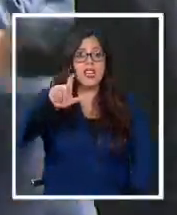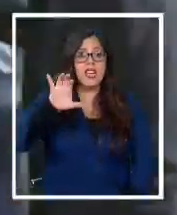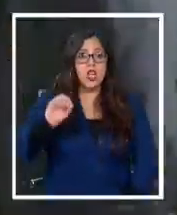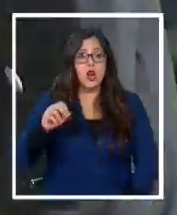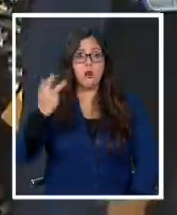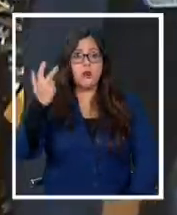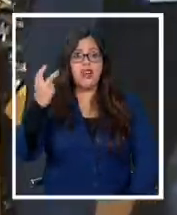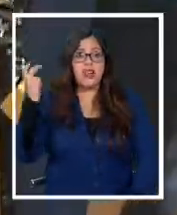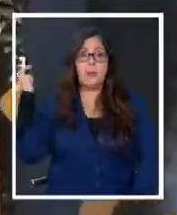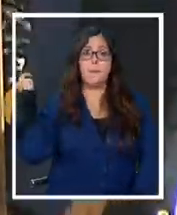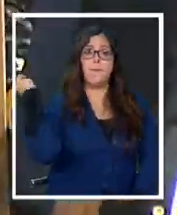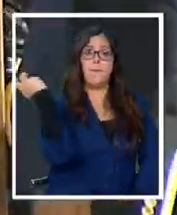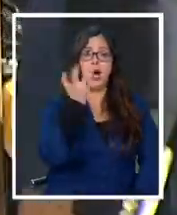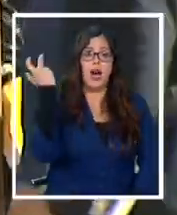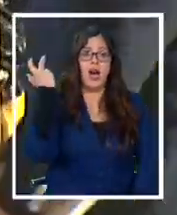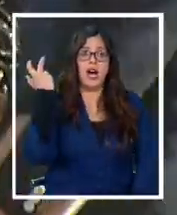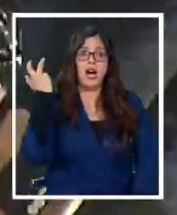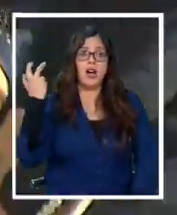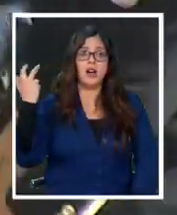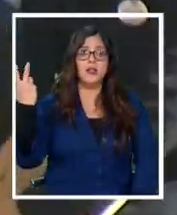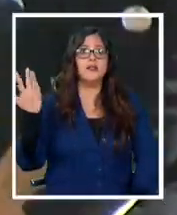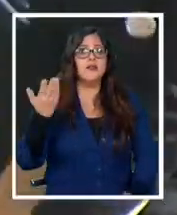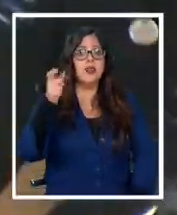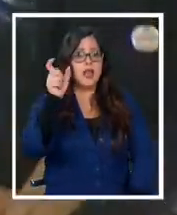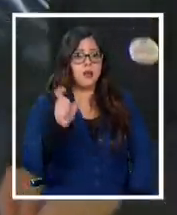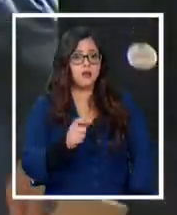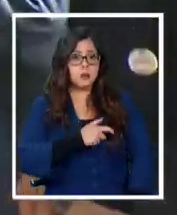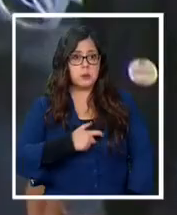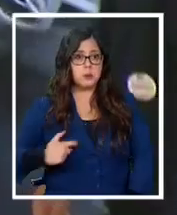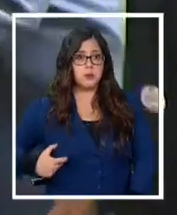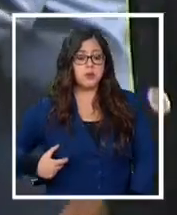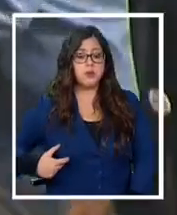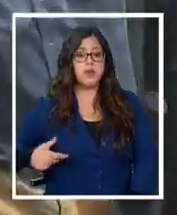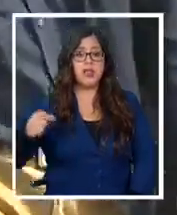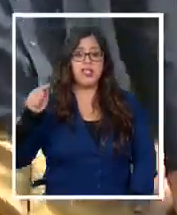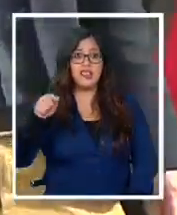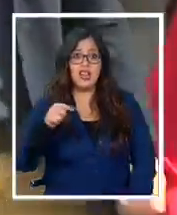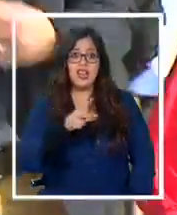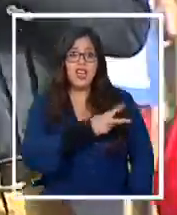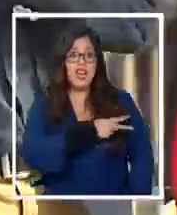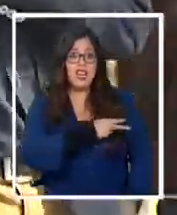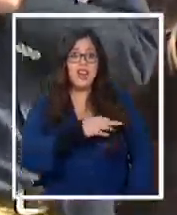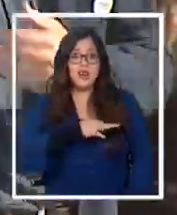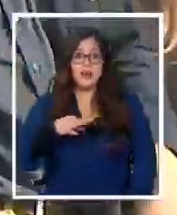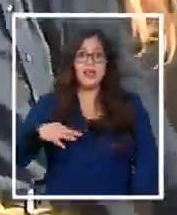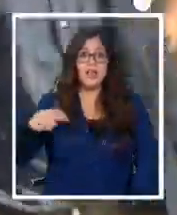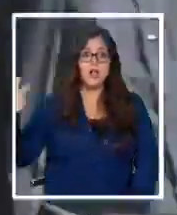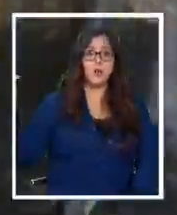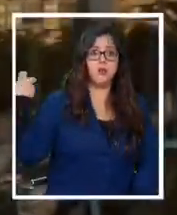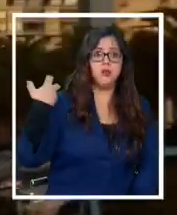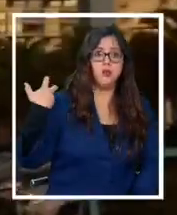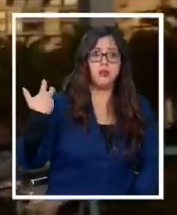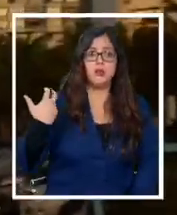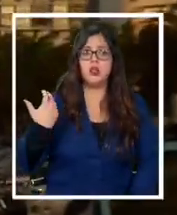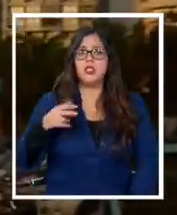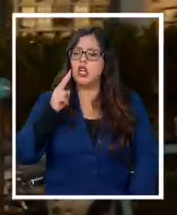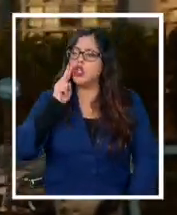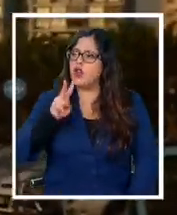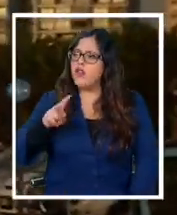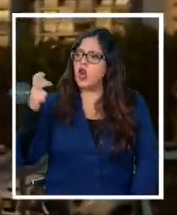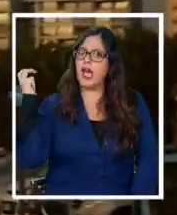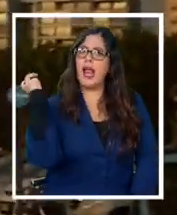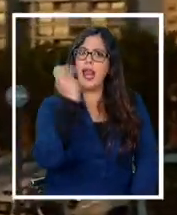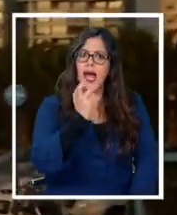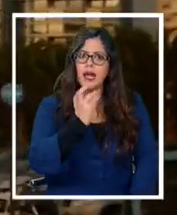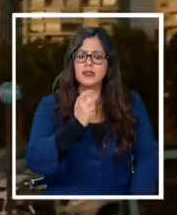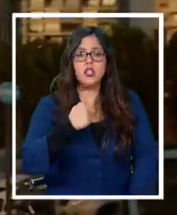le lanzó esta piedra a la máxima autoridad del país proyectil que golpeó al jefe de gabinete lo veo que la lanza ya